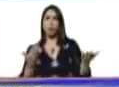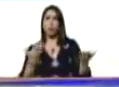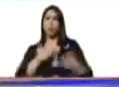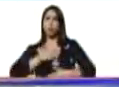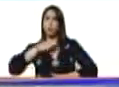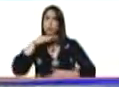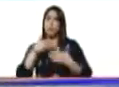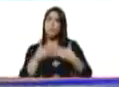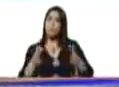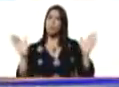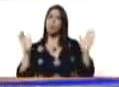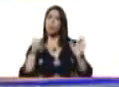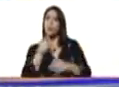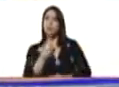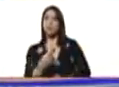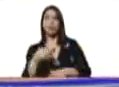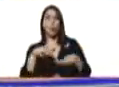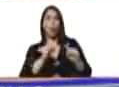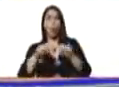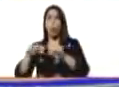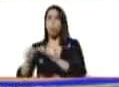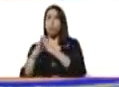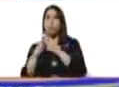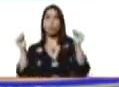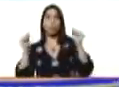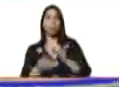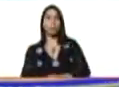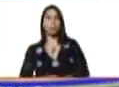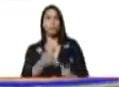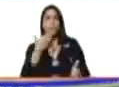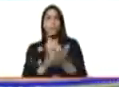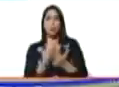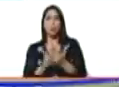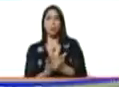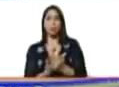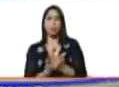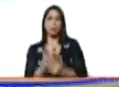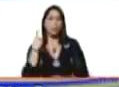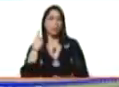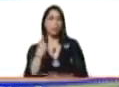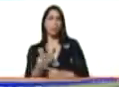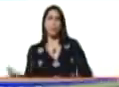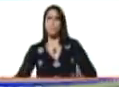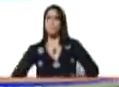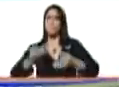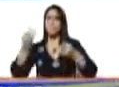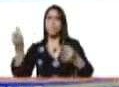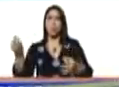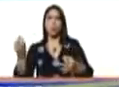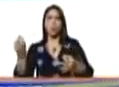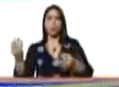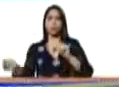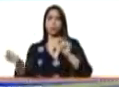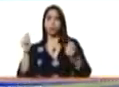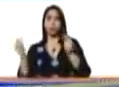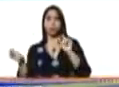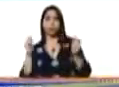amplio al decir que se escuchen todas las propuestas, que se lleven a las